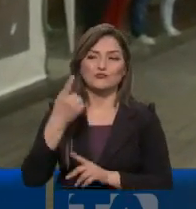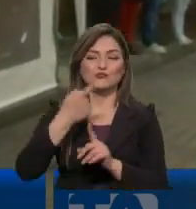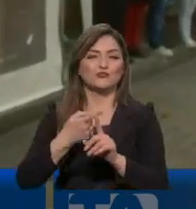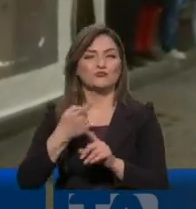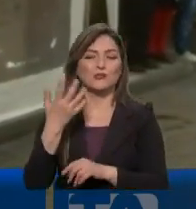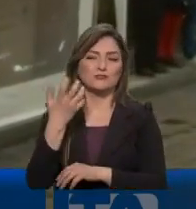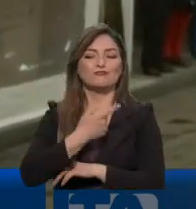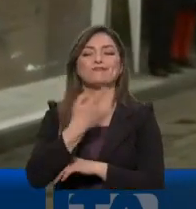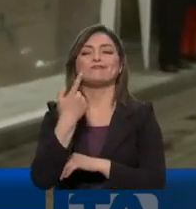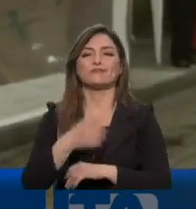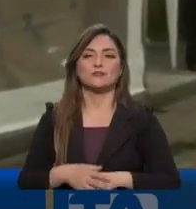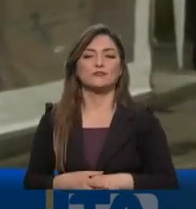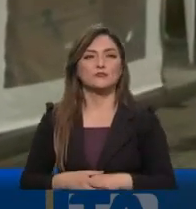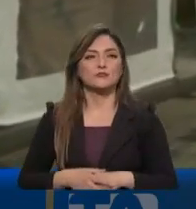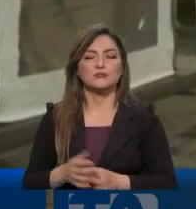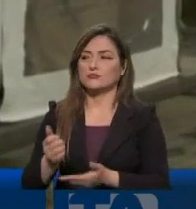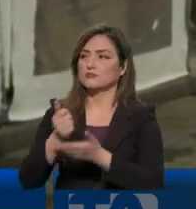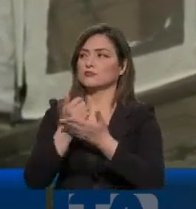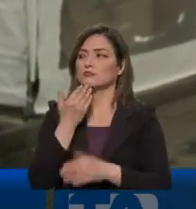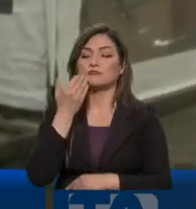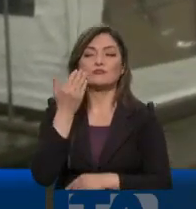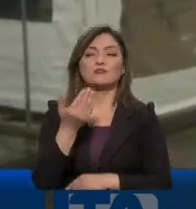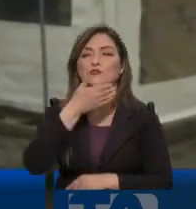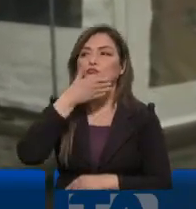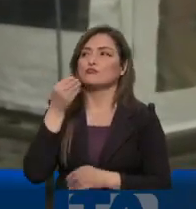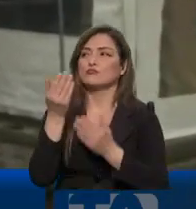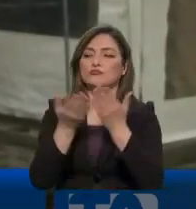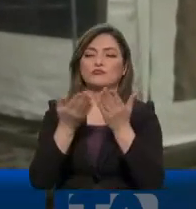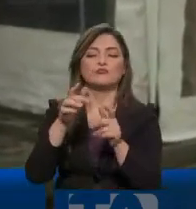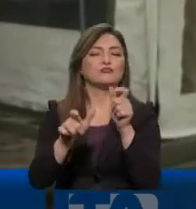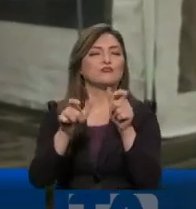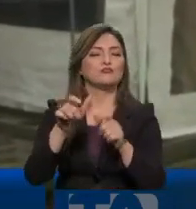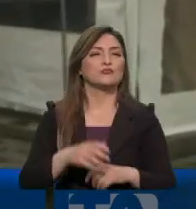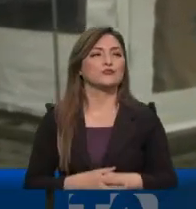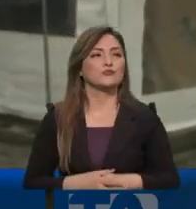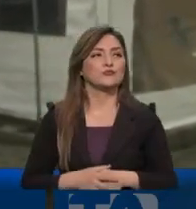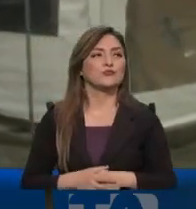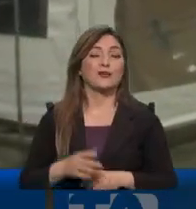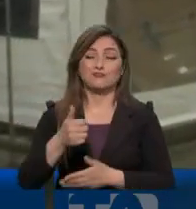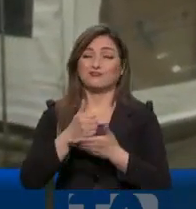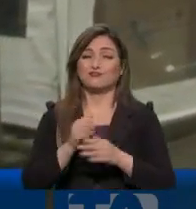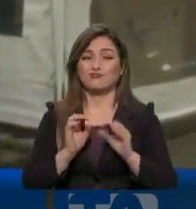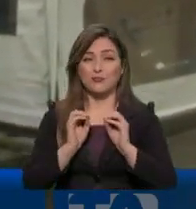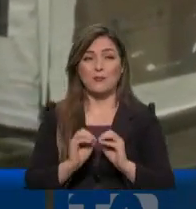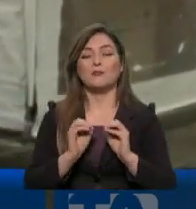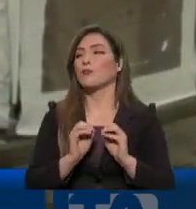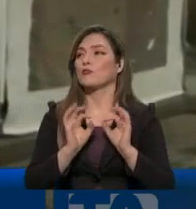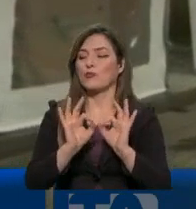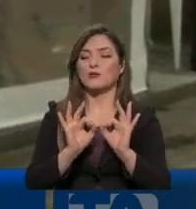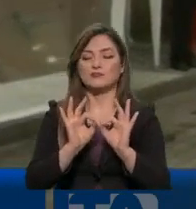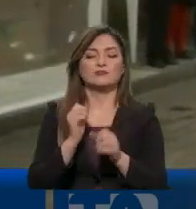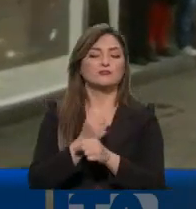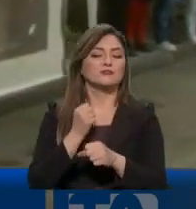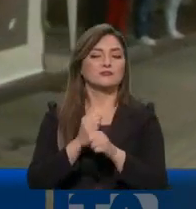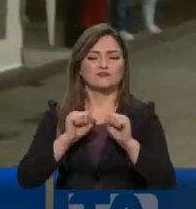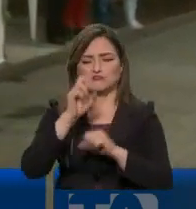mes, no, 15 días. ¿Cómo esto les va a ayudar para brindar un mejor servicio a la ciudadanía? Esto nos ayuda mucho porque ahora ya tenemos, podemos